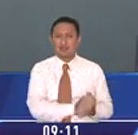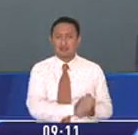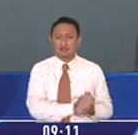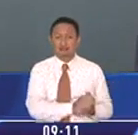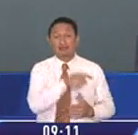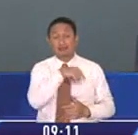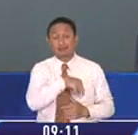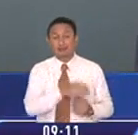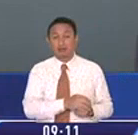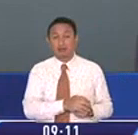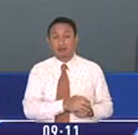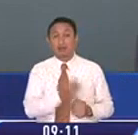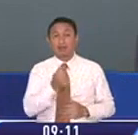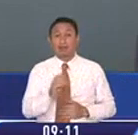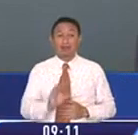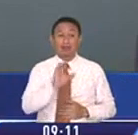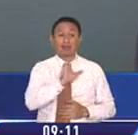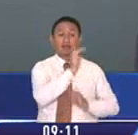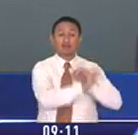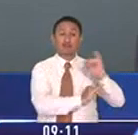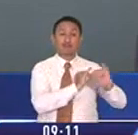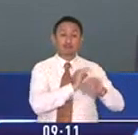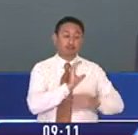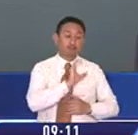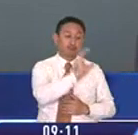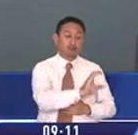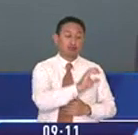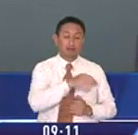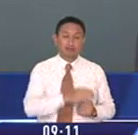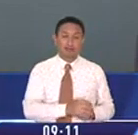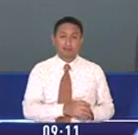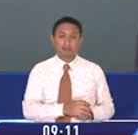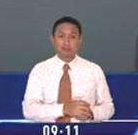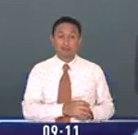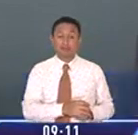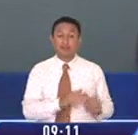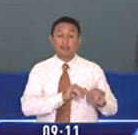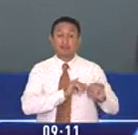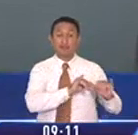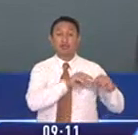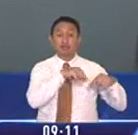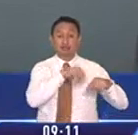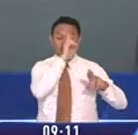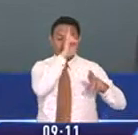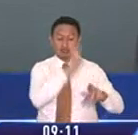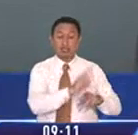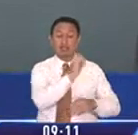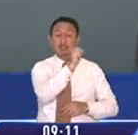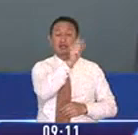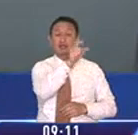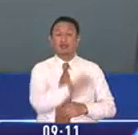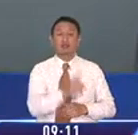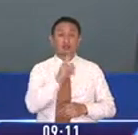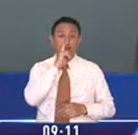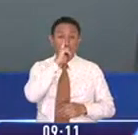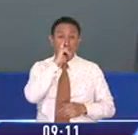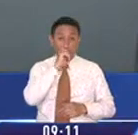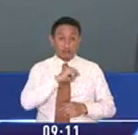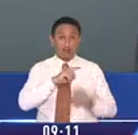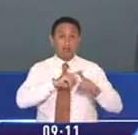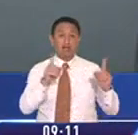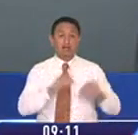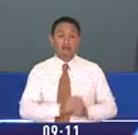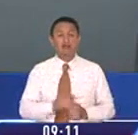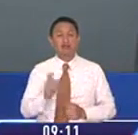a generar una inversión extranjera, vamos a mantener y a respetar los derechos de los trabajadores, pero sí hay